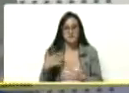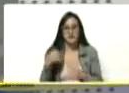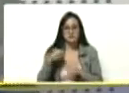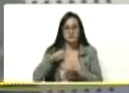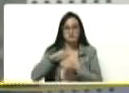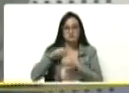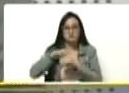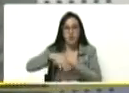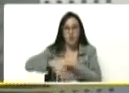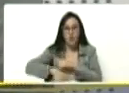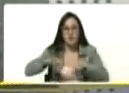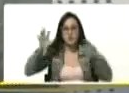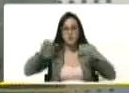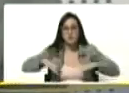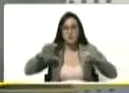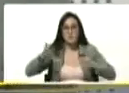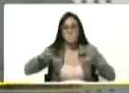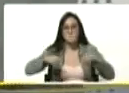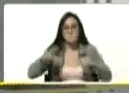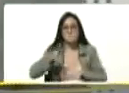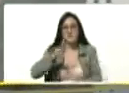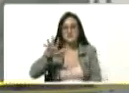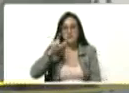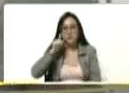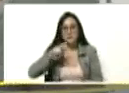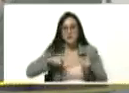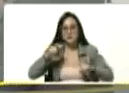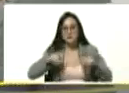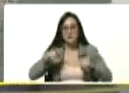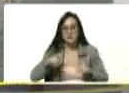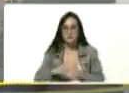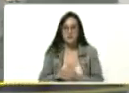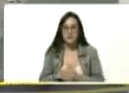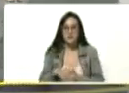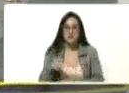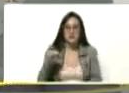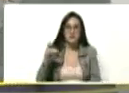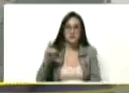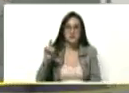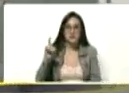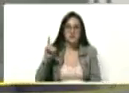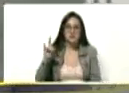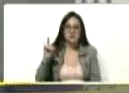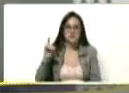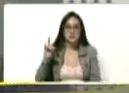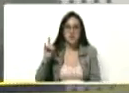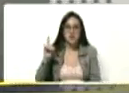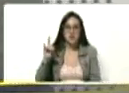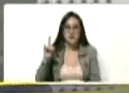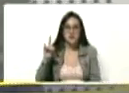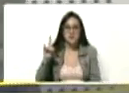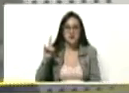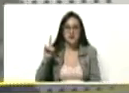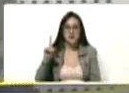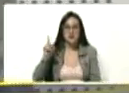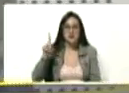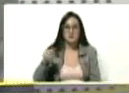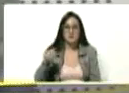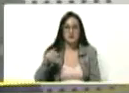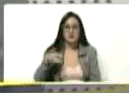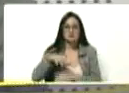inundaciones que provocaron la muerte de 25 personas. And Bolivia suffered flash flooding in 2021. Y Bolivia también